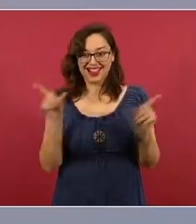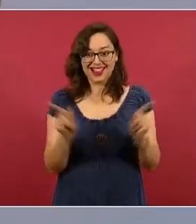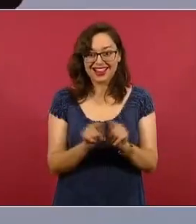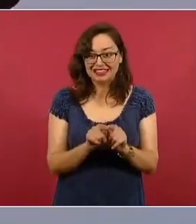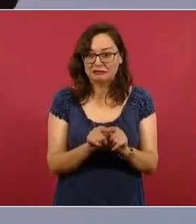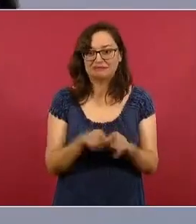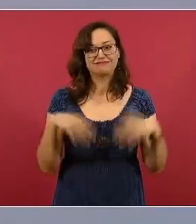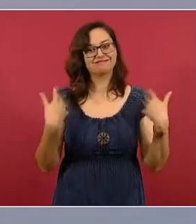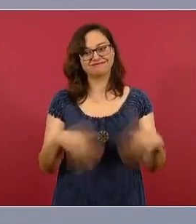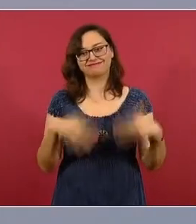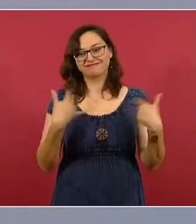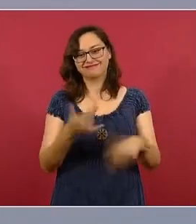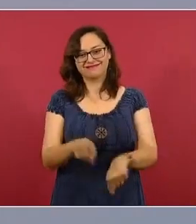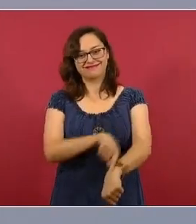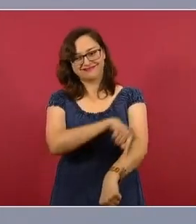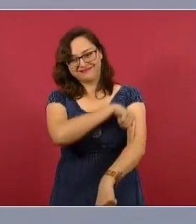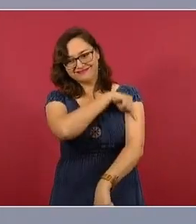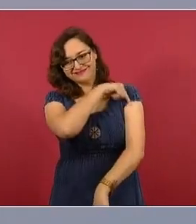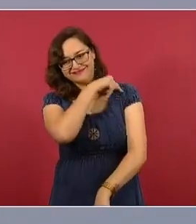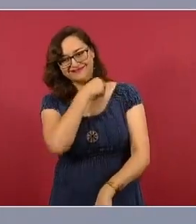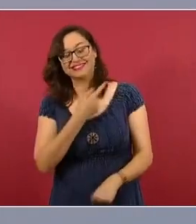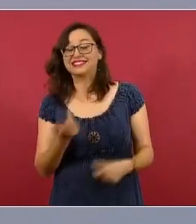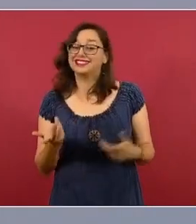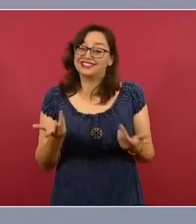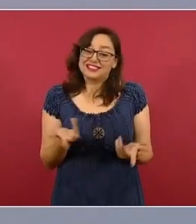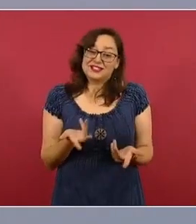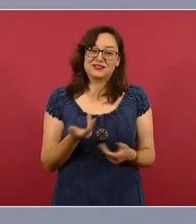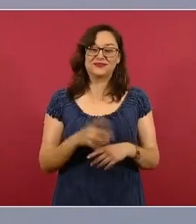se me pasó, me piqué.